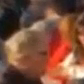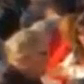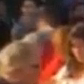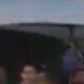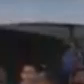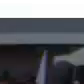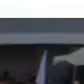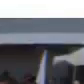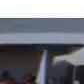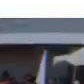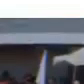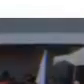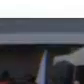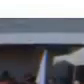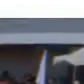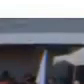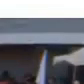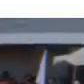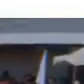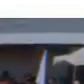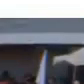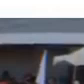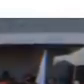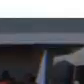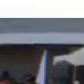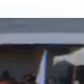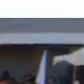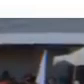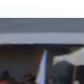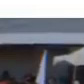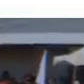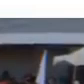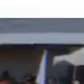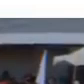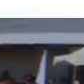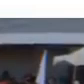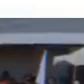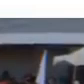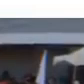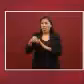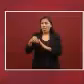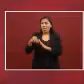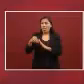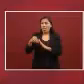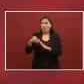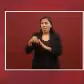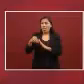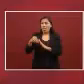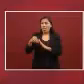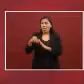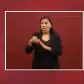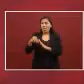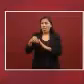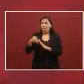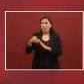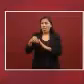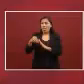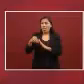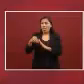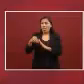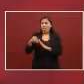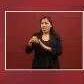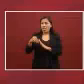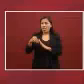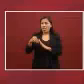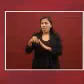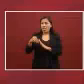Bueno, parte de esta entrevista exclusiva que le llevamos desde allá, desde Tijuana, Baja California. Lo demás es conocido